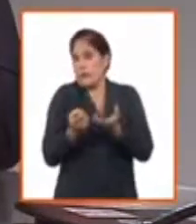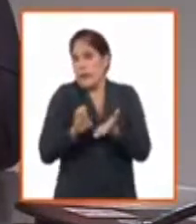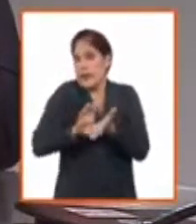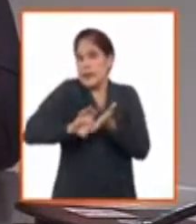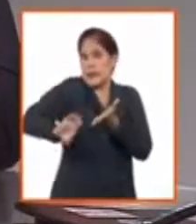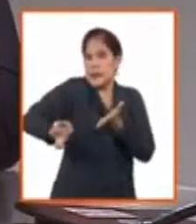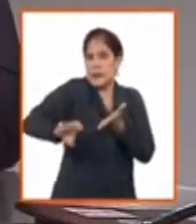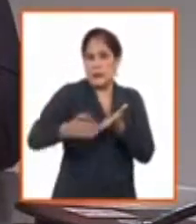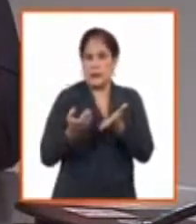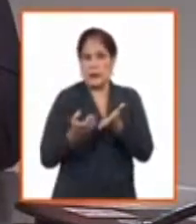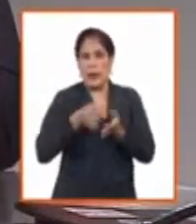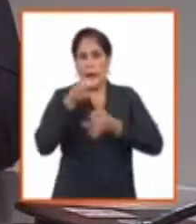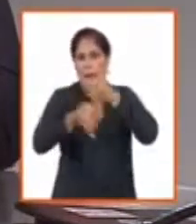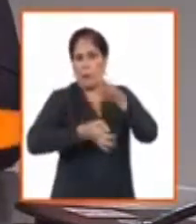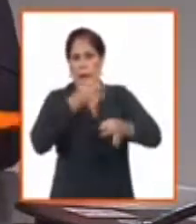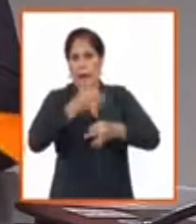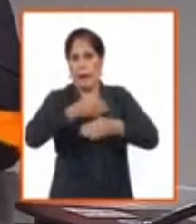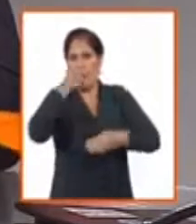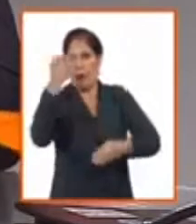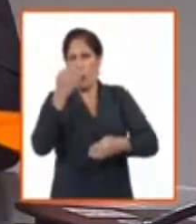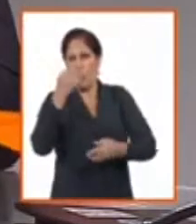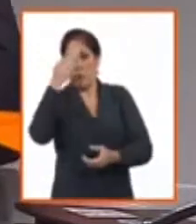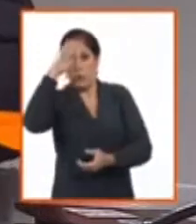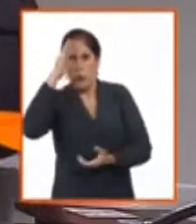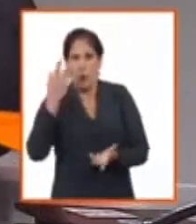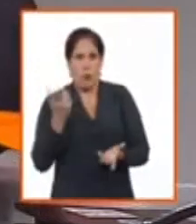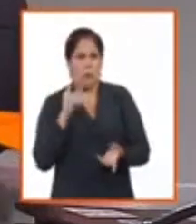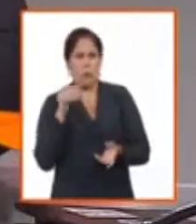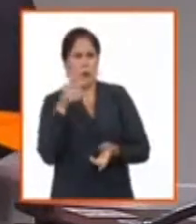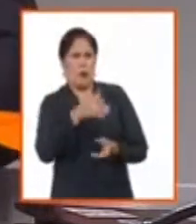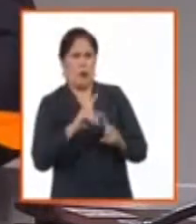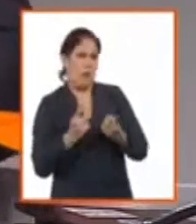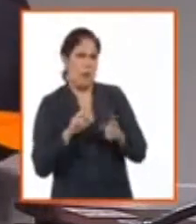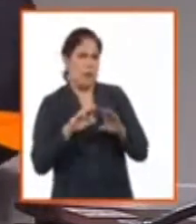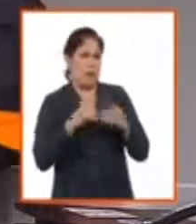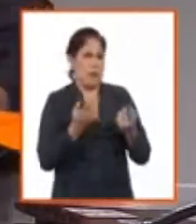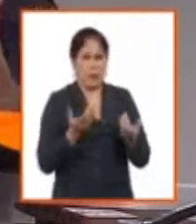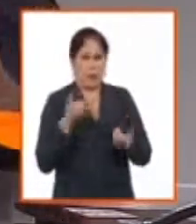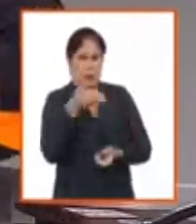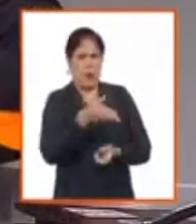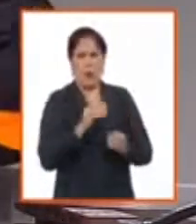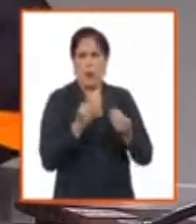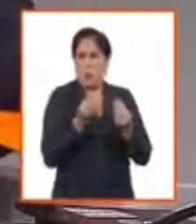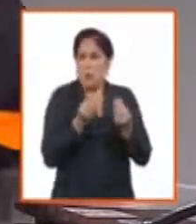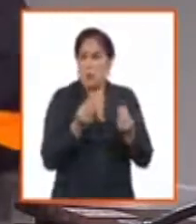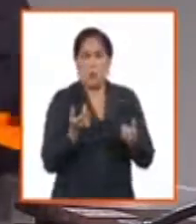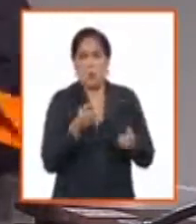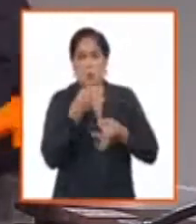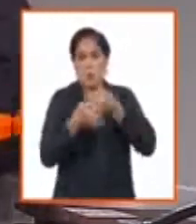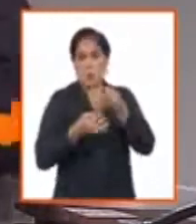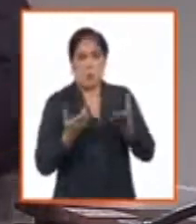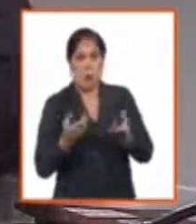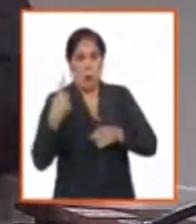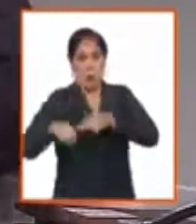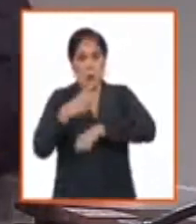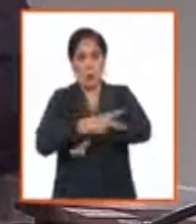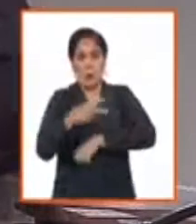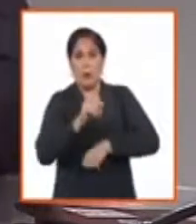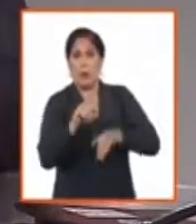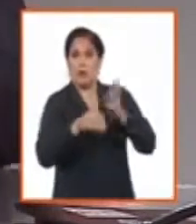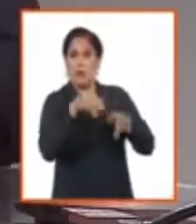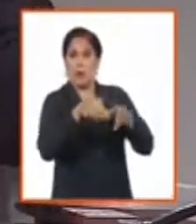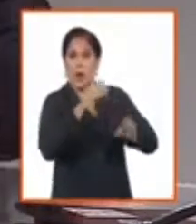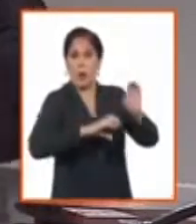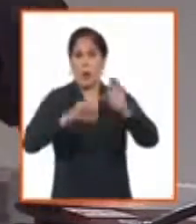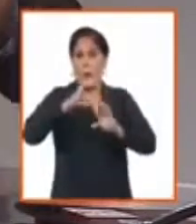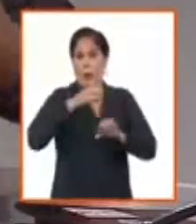hablar sobre la exclusión de cuba o las razones por la que se excluye a cuba y a otros países también y no hablar